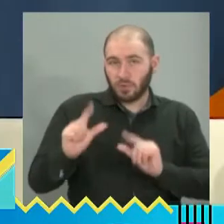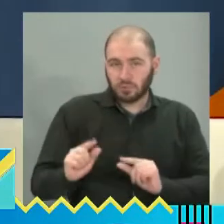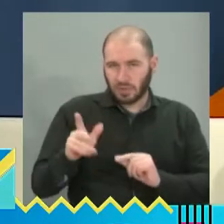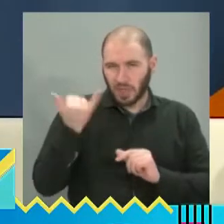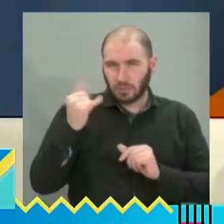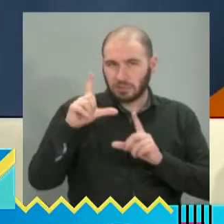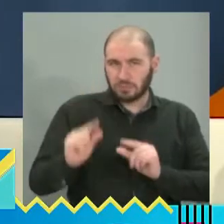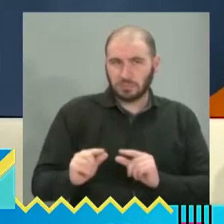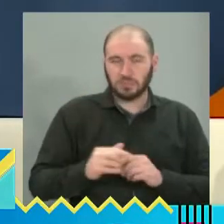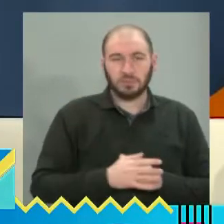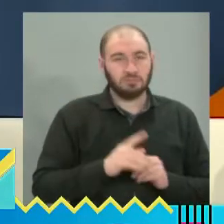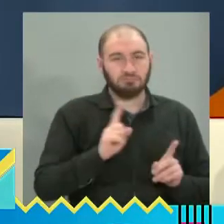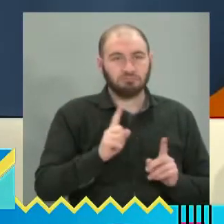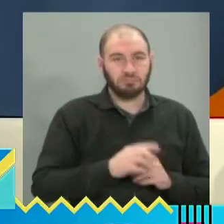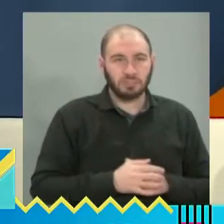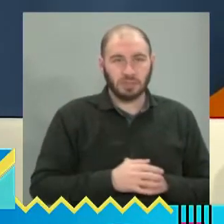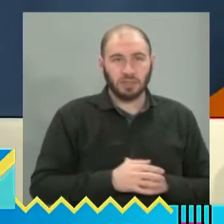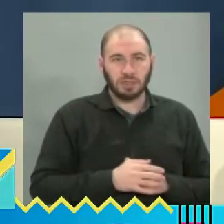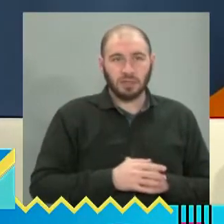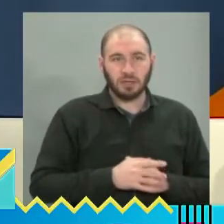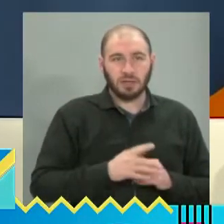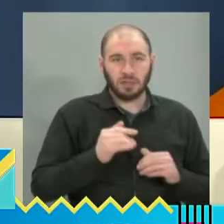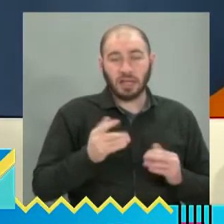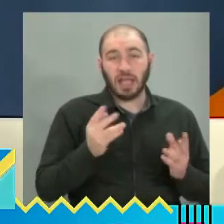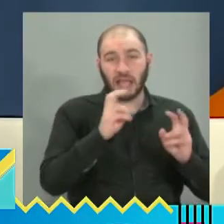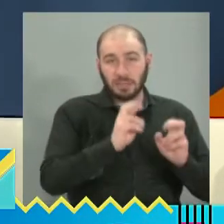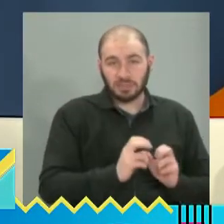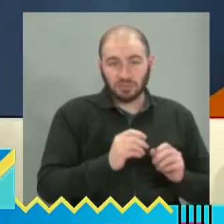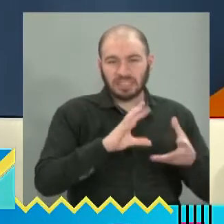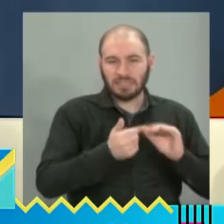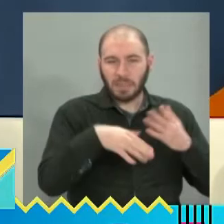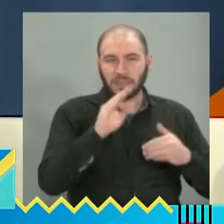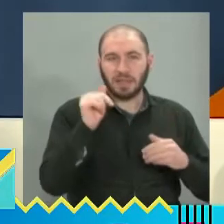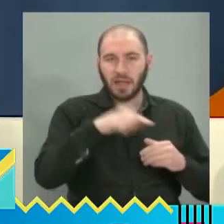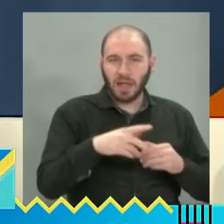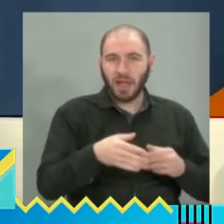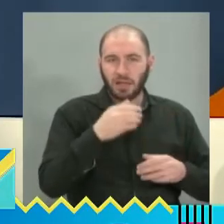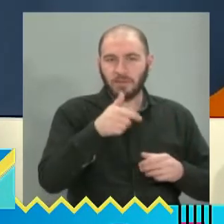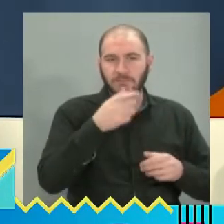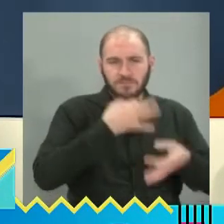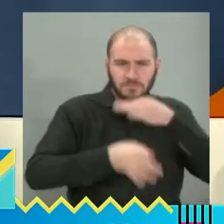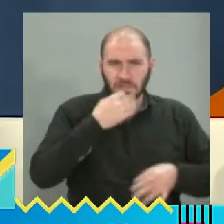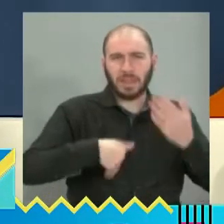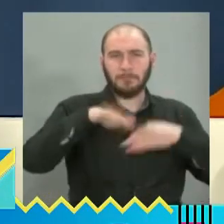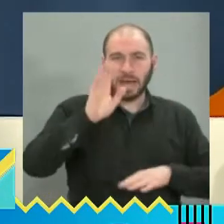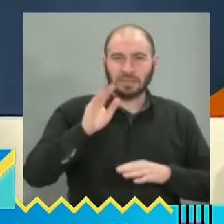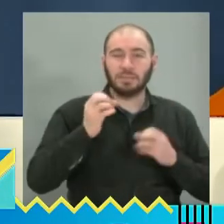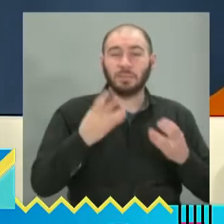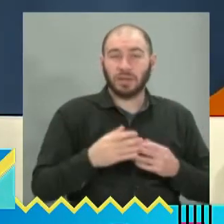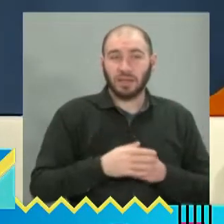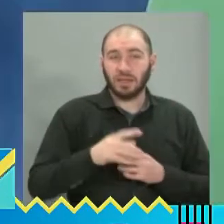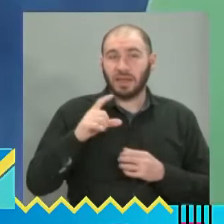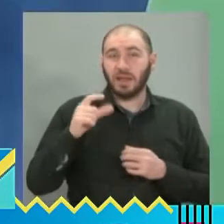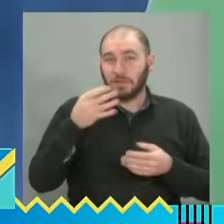te nota la merma? No, me dice, está totalmente estudiado que en la época de más crisis es donde más se vende esa bebida. Por la presencia de cafeína. Y porque